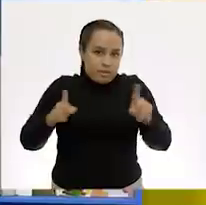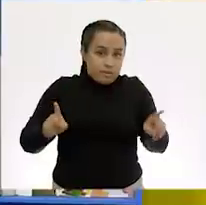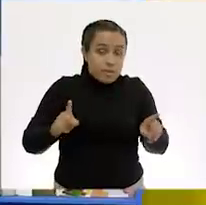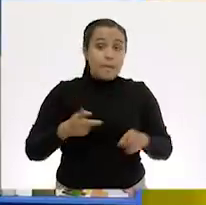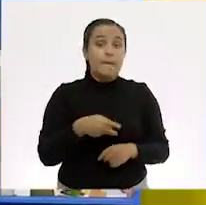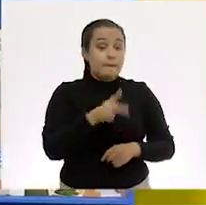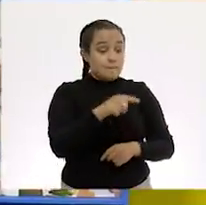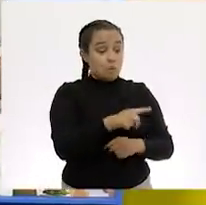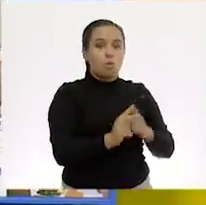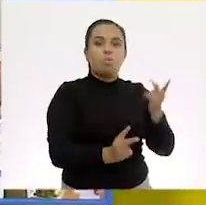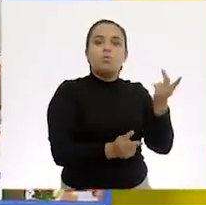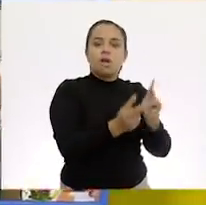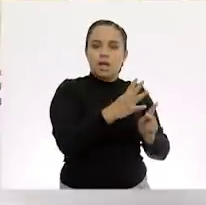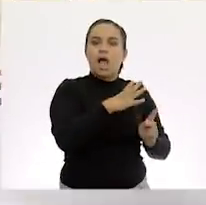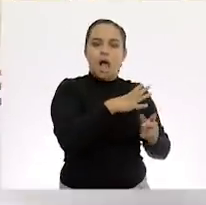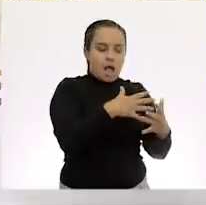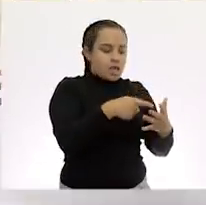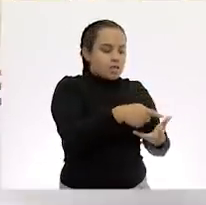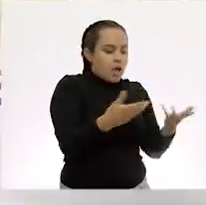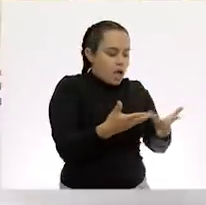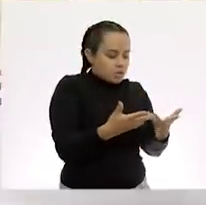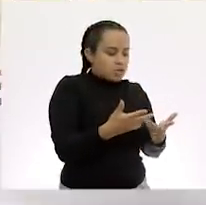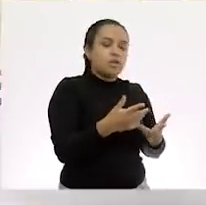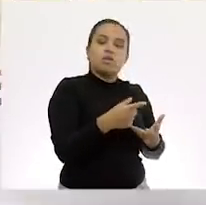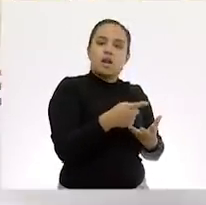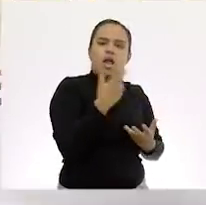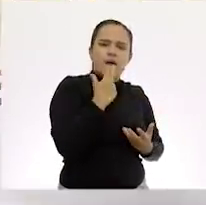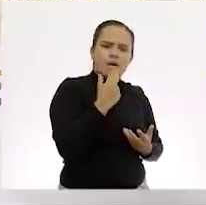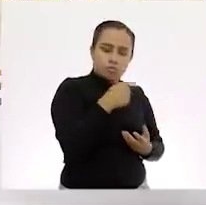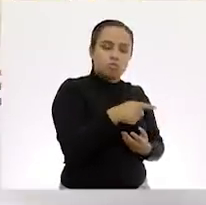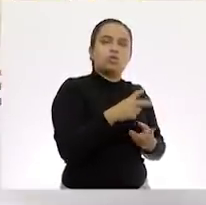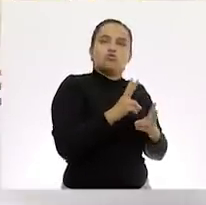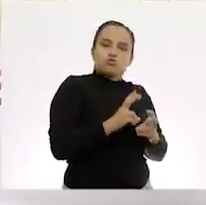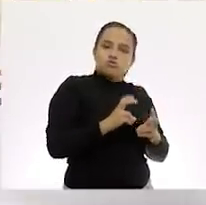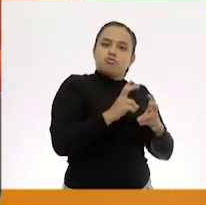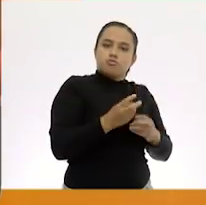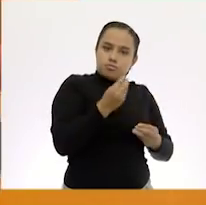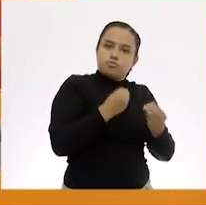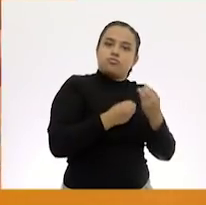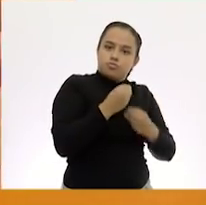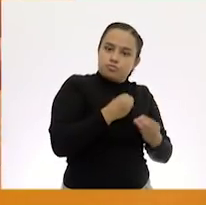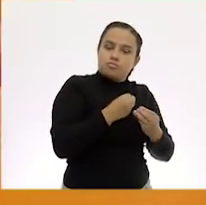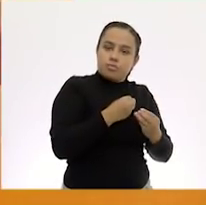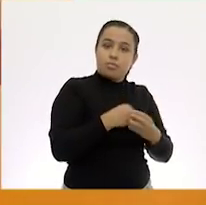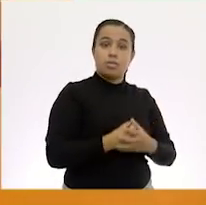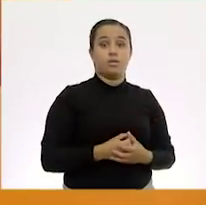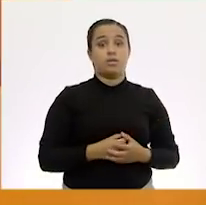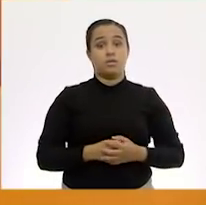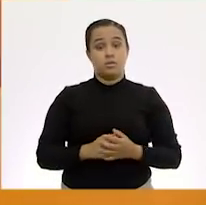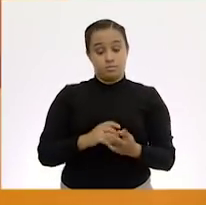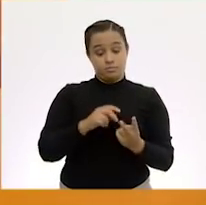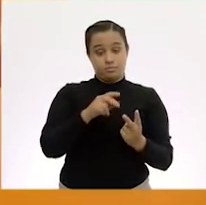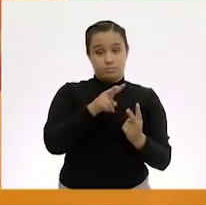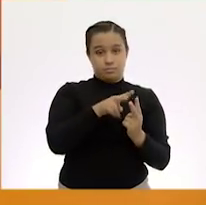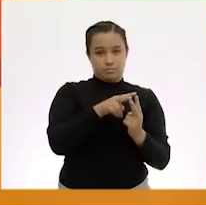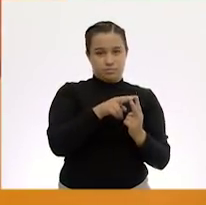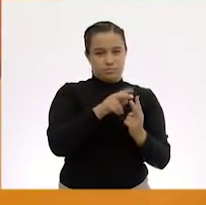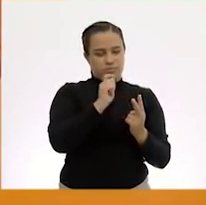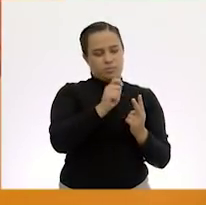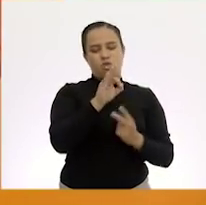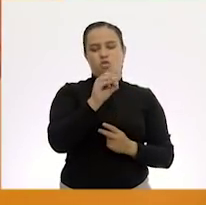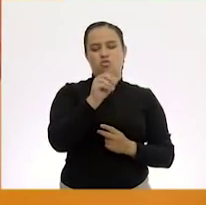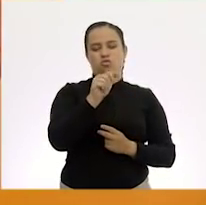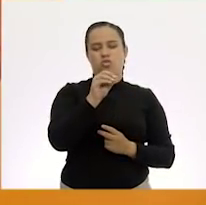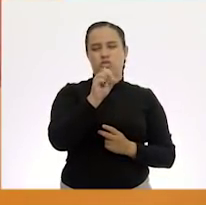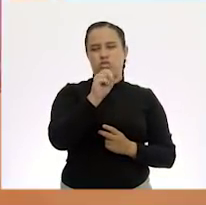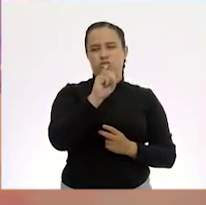bien. las plantas son capaces de producir azúcar y se alimentan de ella. Entonces, básicamente, los dos productos de esta